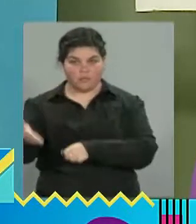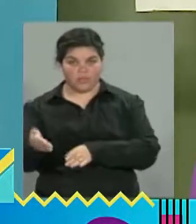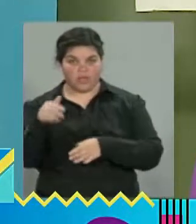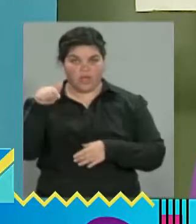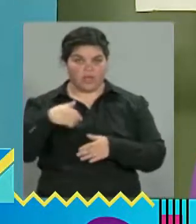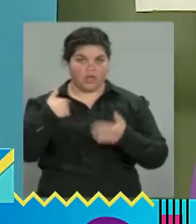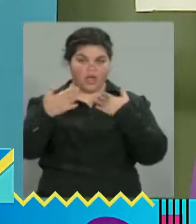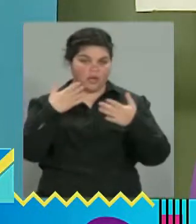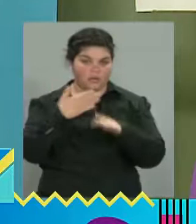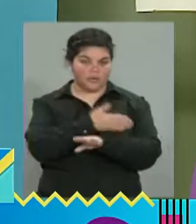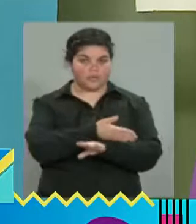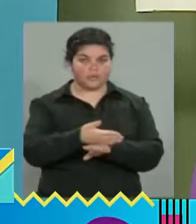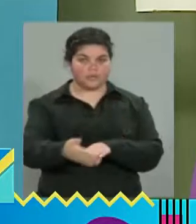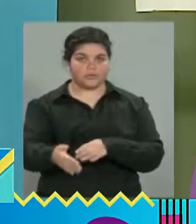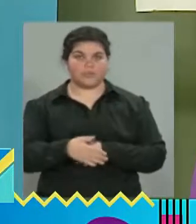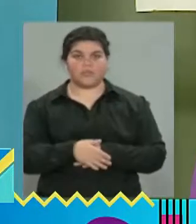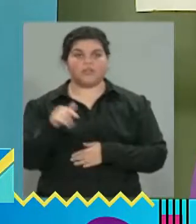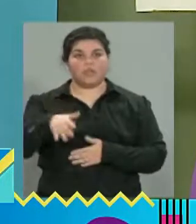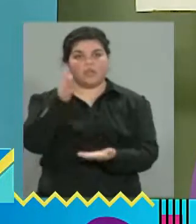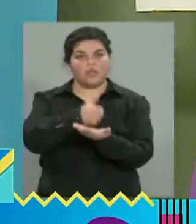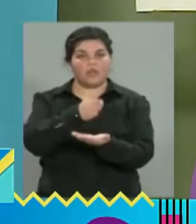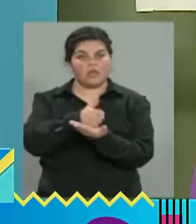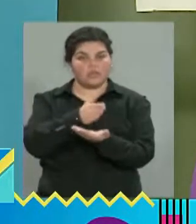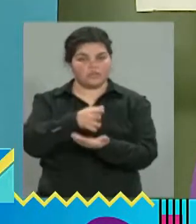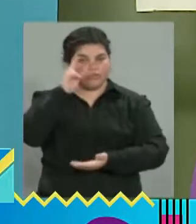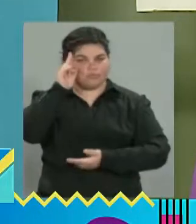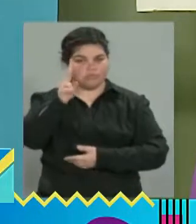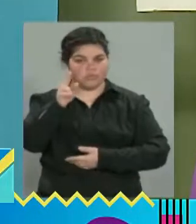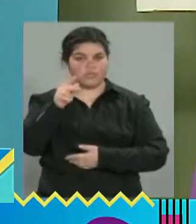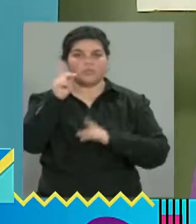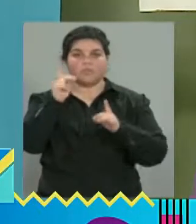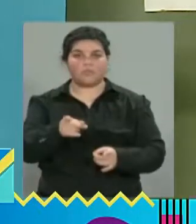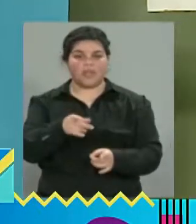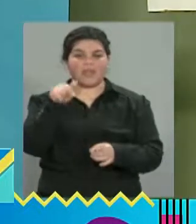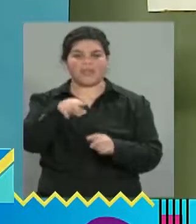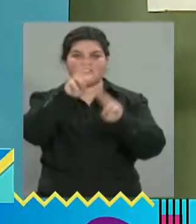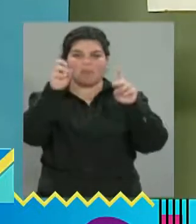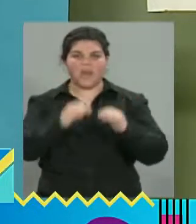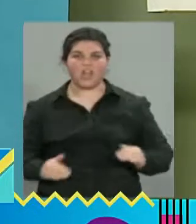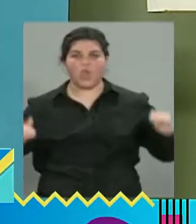de esto. Bueno, sí, el reconocimiento de derechos y como lo decía Diego, tiene que ver con la igualdad, ¿sí?